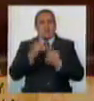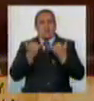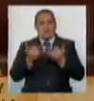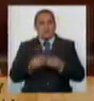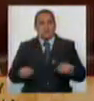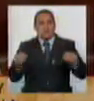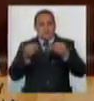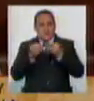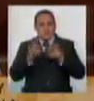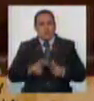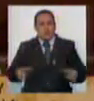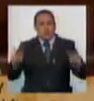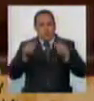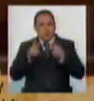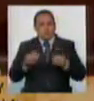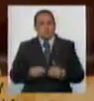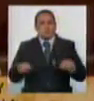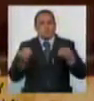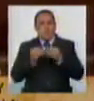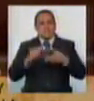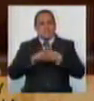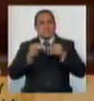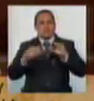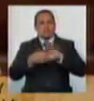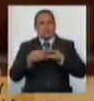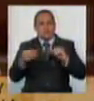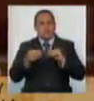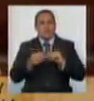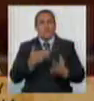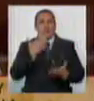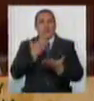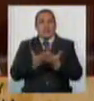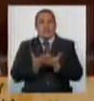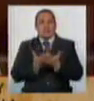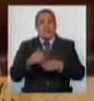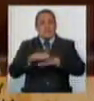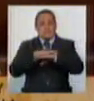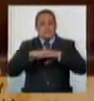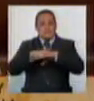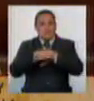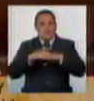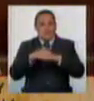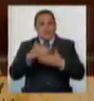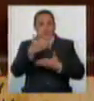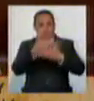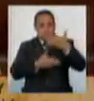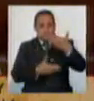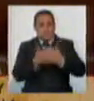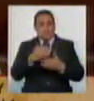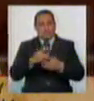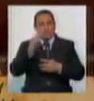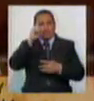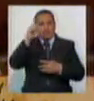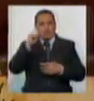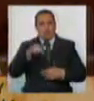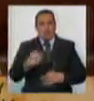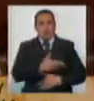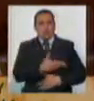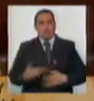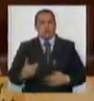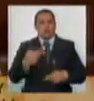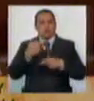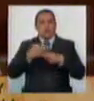otro hecho, otro hito histórico. Gracias al Plan Esperanza, creado en este gobierno,